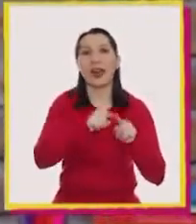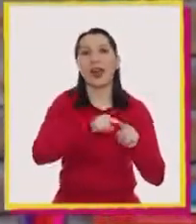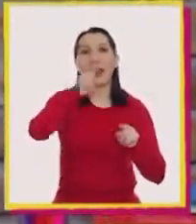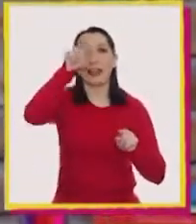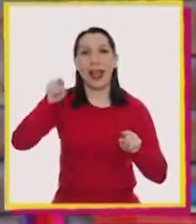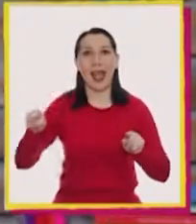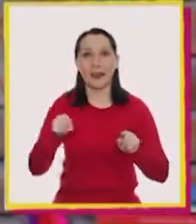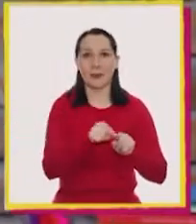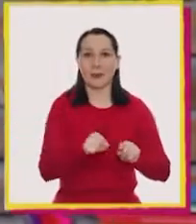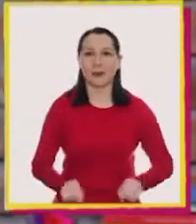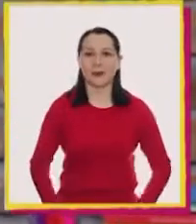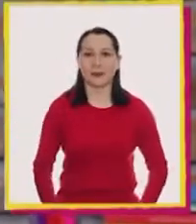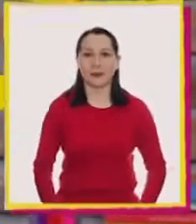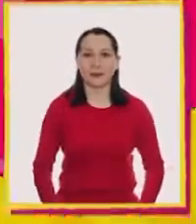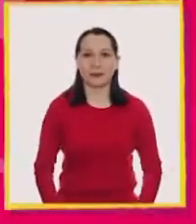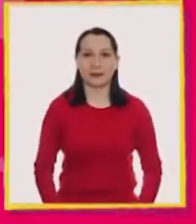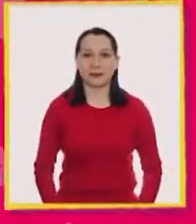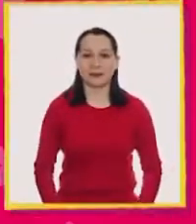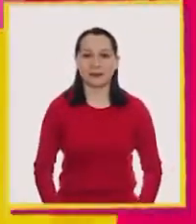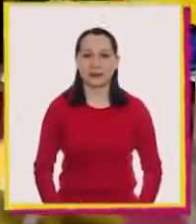¡Excelente! ¡El triángulo!